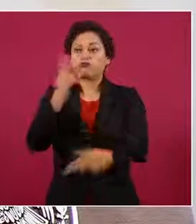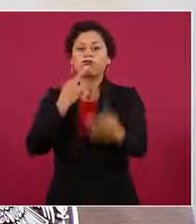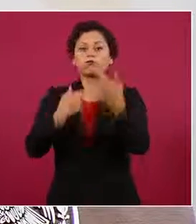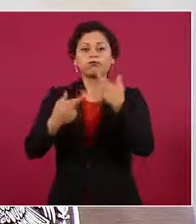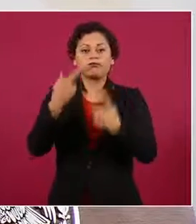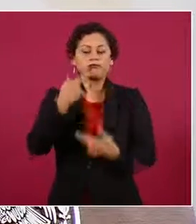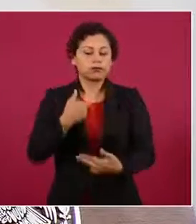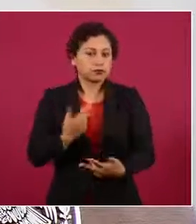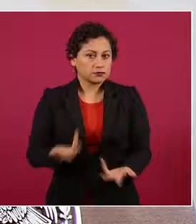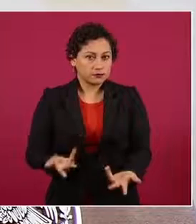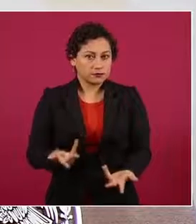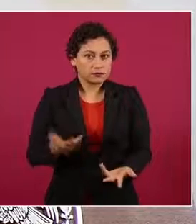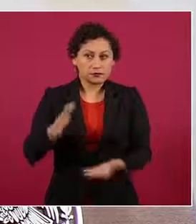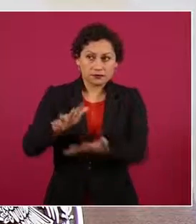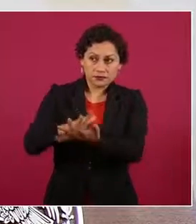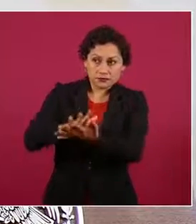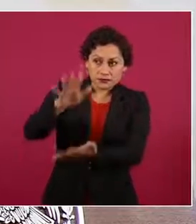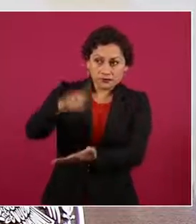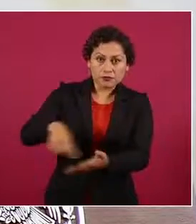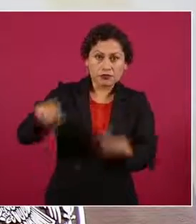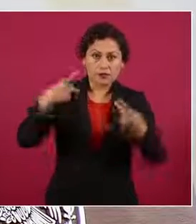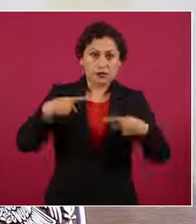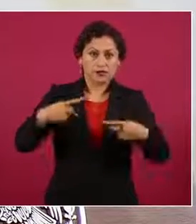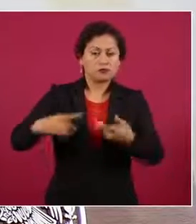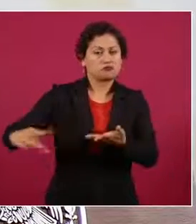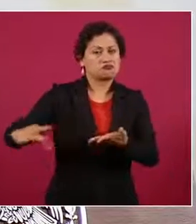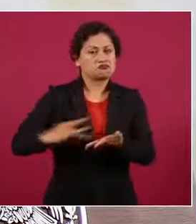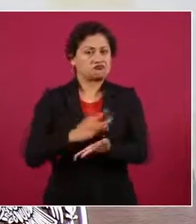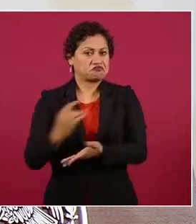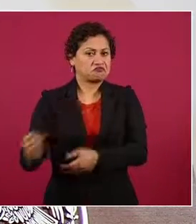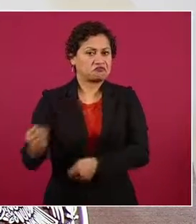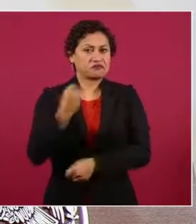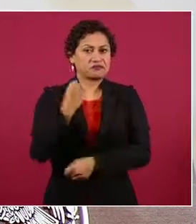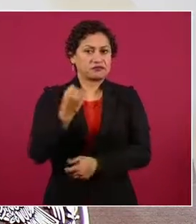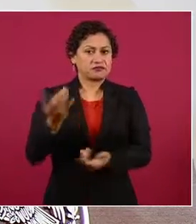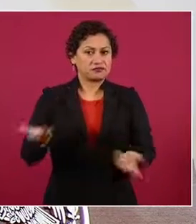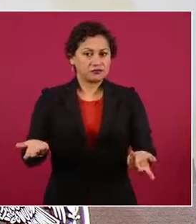gente está apoyando.